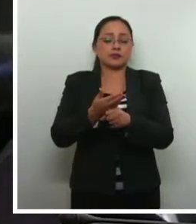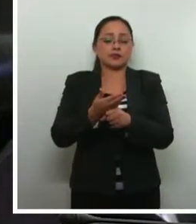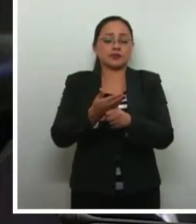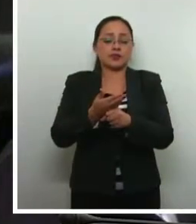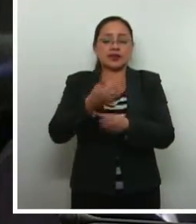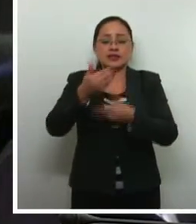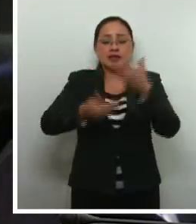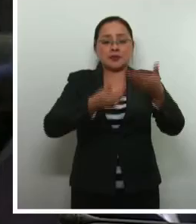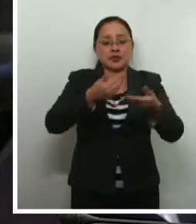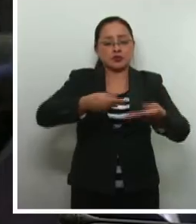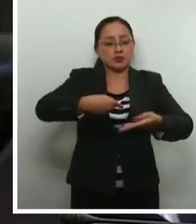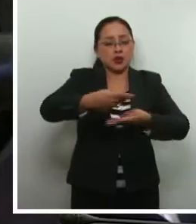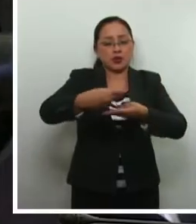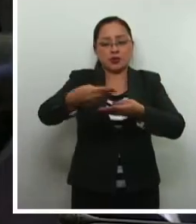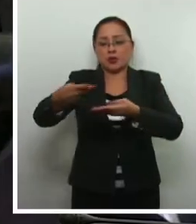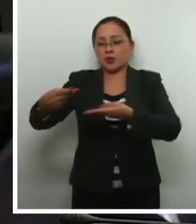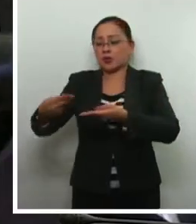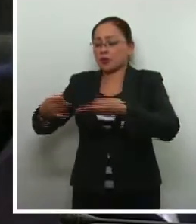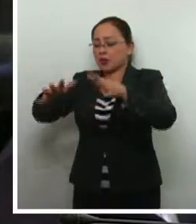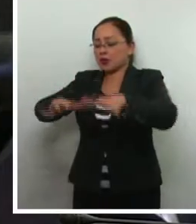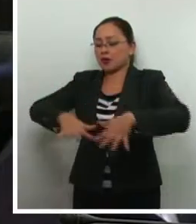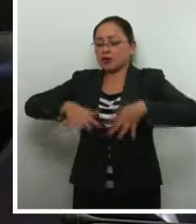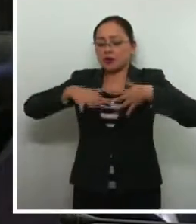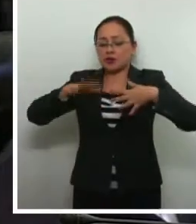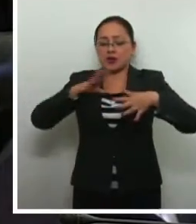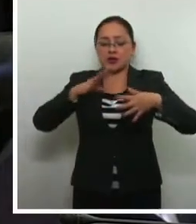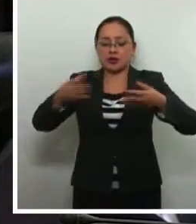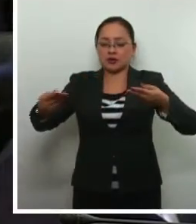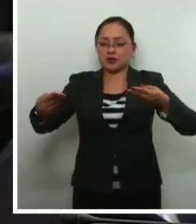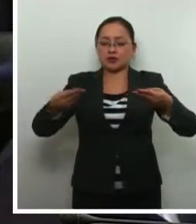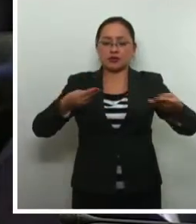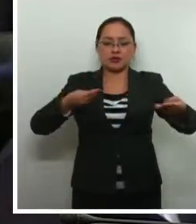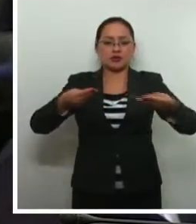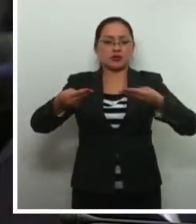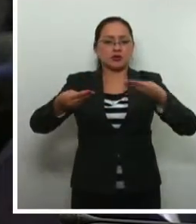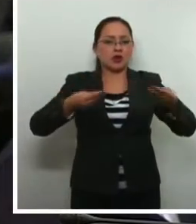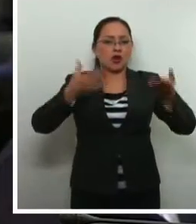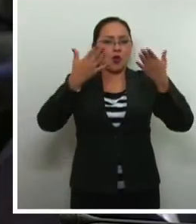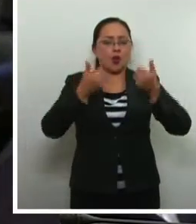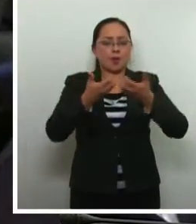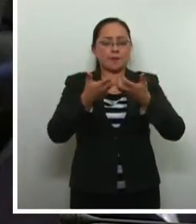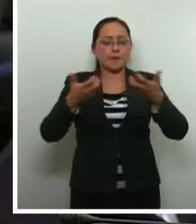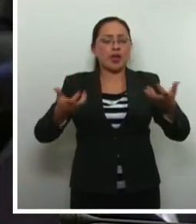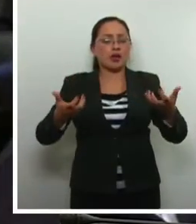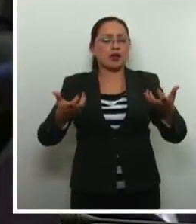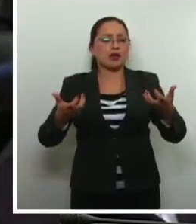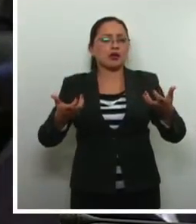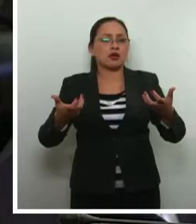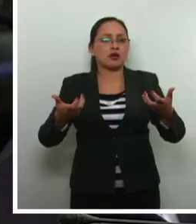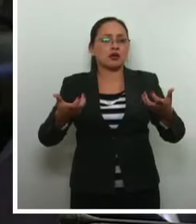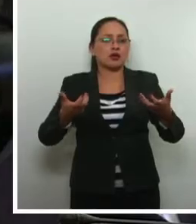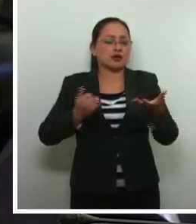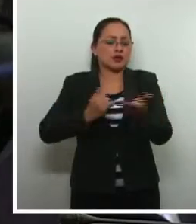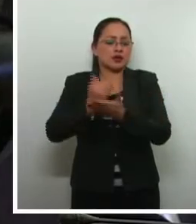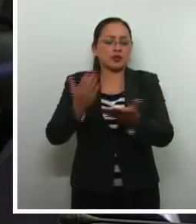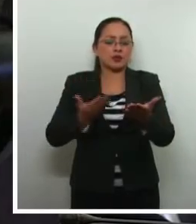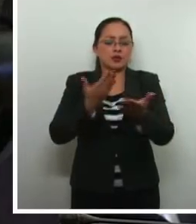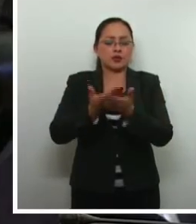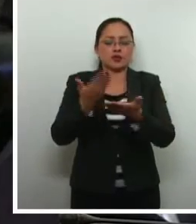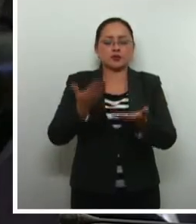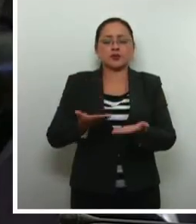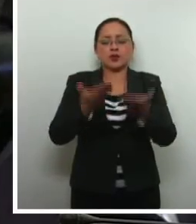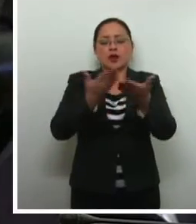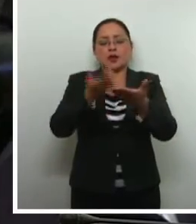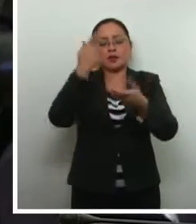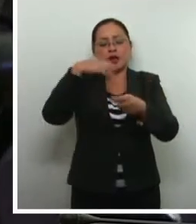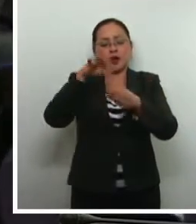servicios parlamentarios de la Asamblea Constituyente, no hizo la separación del dictamen que sometió a votación